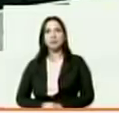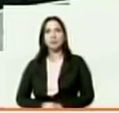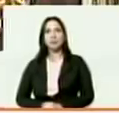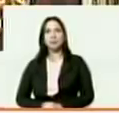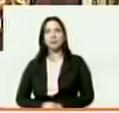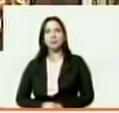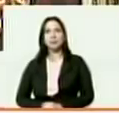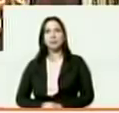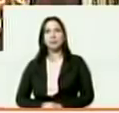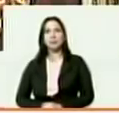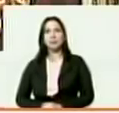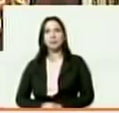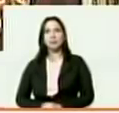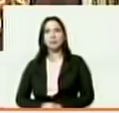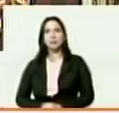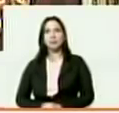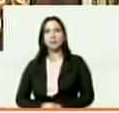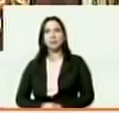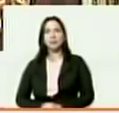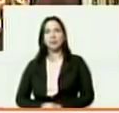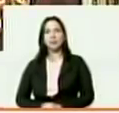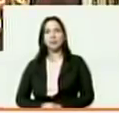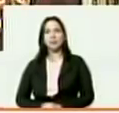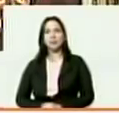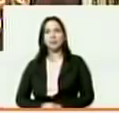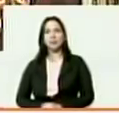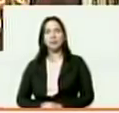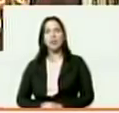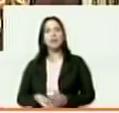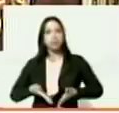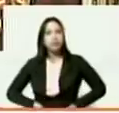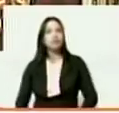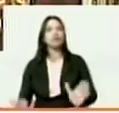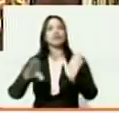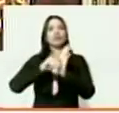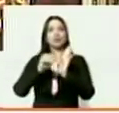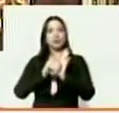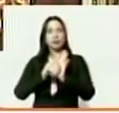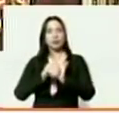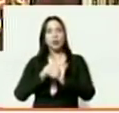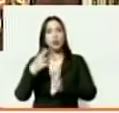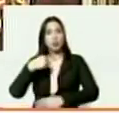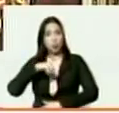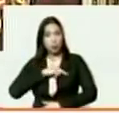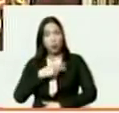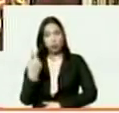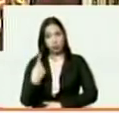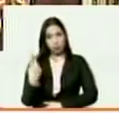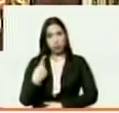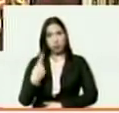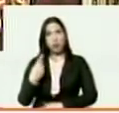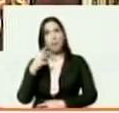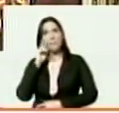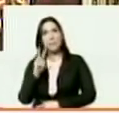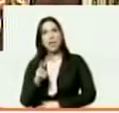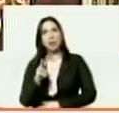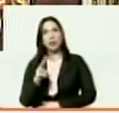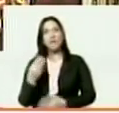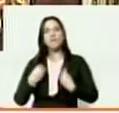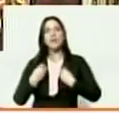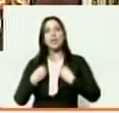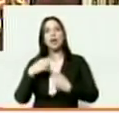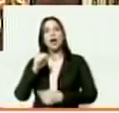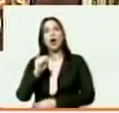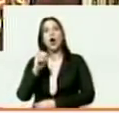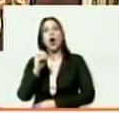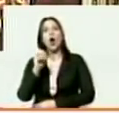Ertugrul Dirilis. Dirilis es la resurrección en turco. Y ahora sí le estamos viendo la vida de Osman, el hijo de